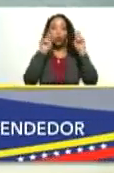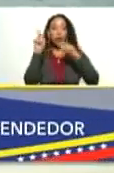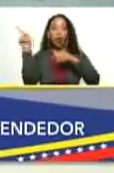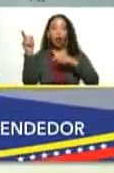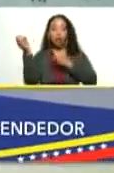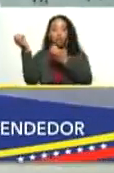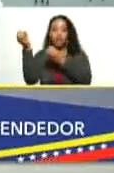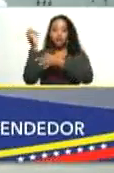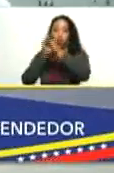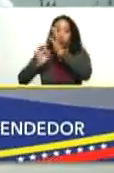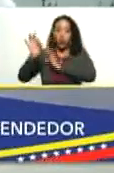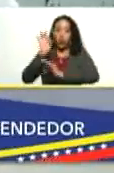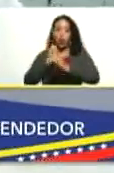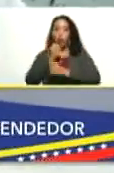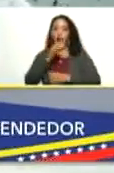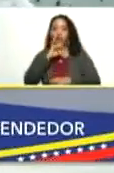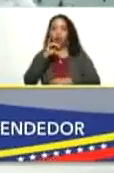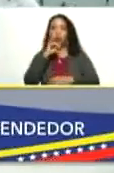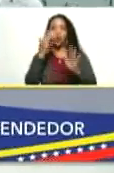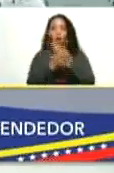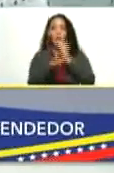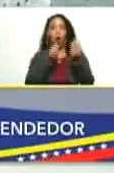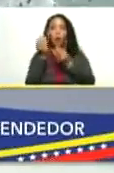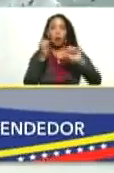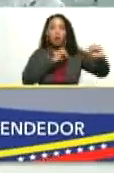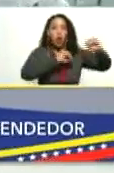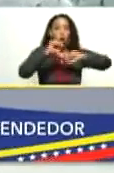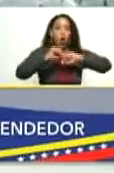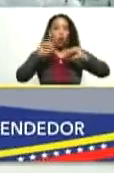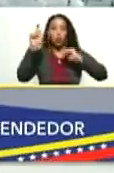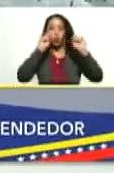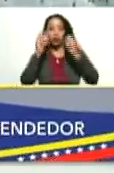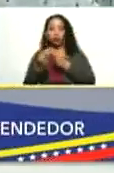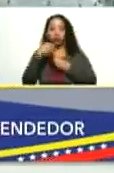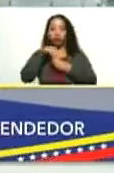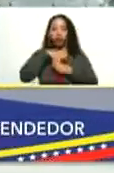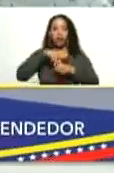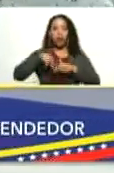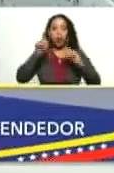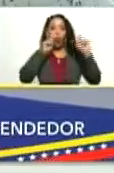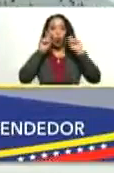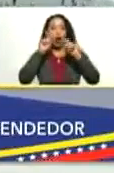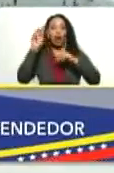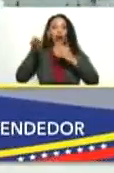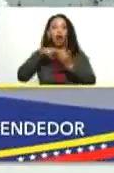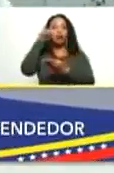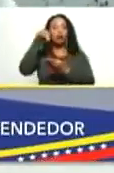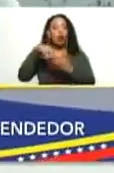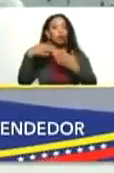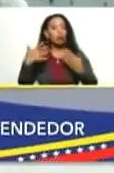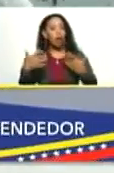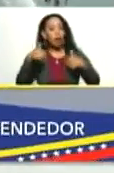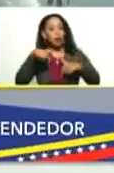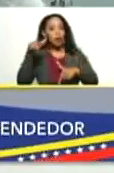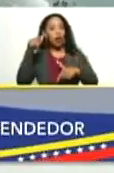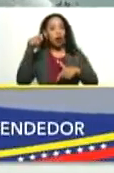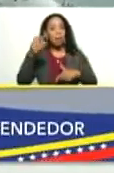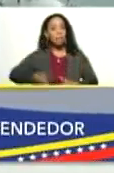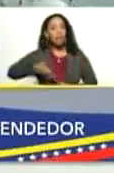buenas nuevas de cómo se movió este turismo interno, este turismo nacional, que es el